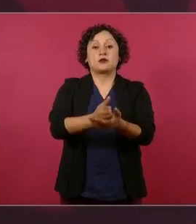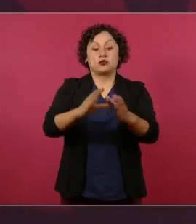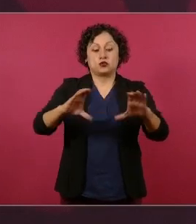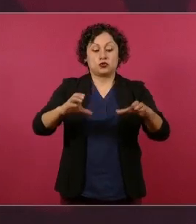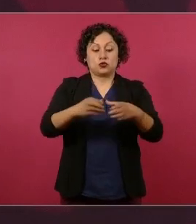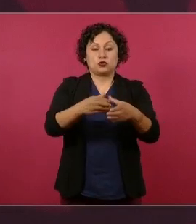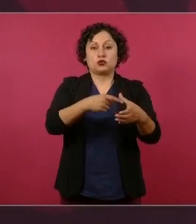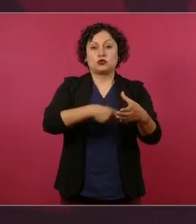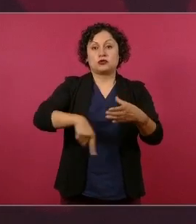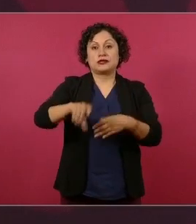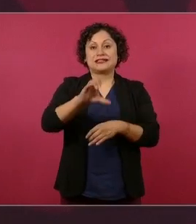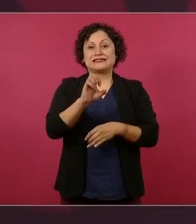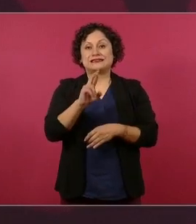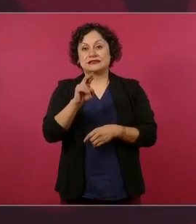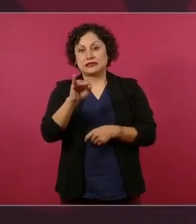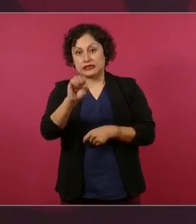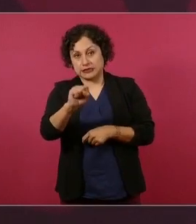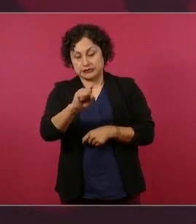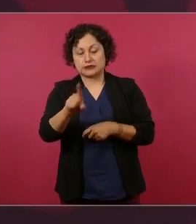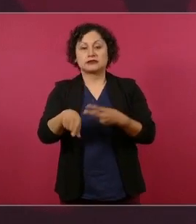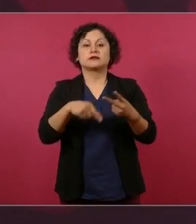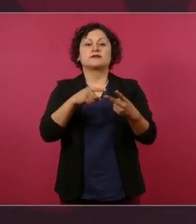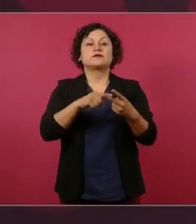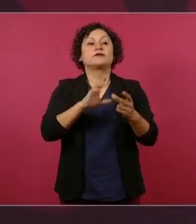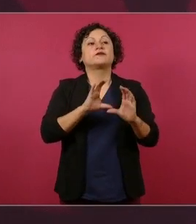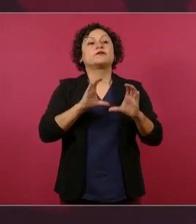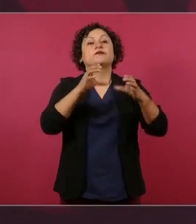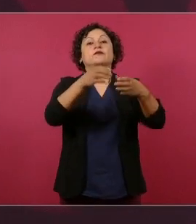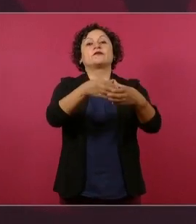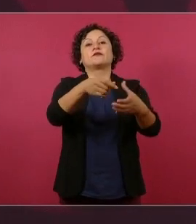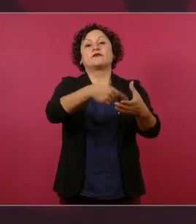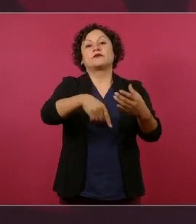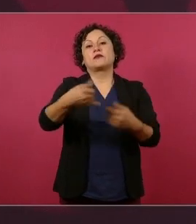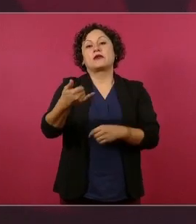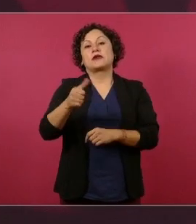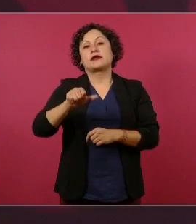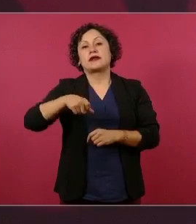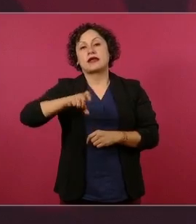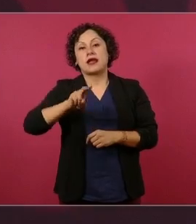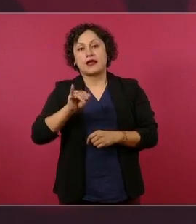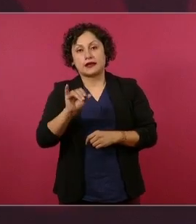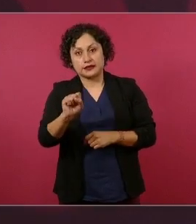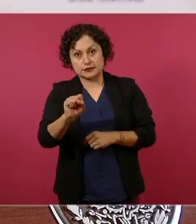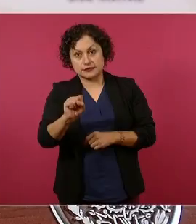tenemos que ir con los yaquis,